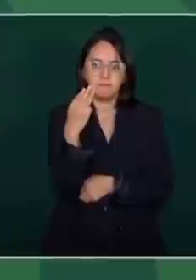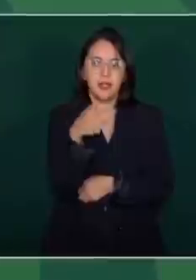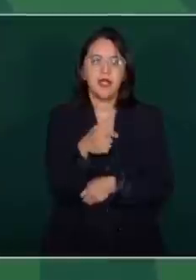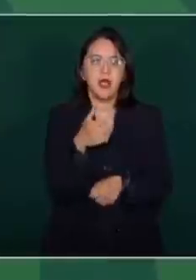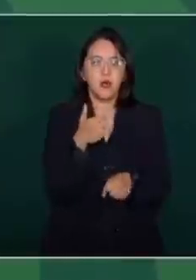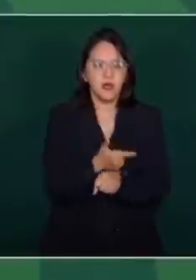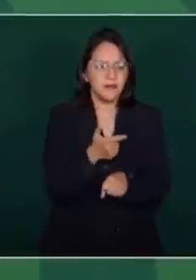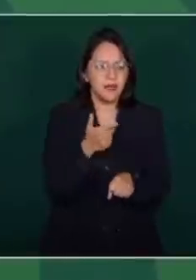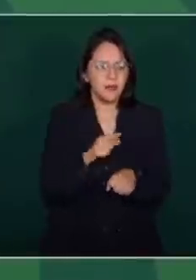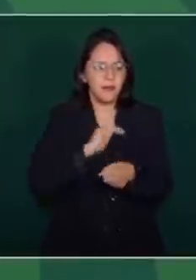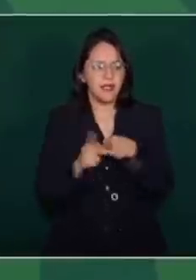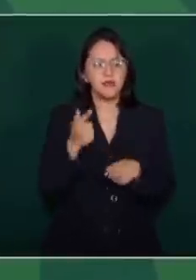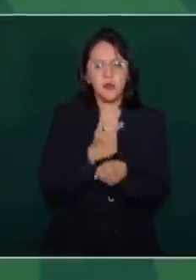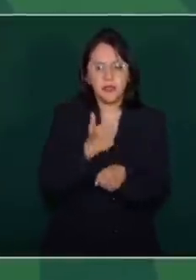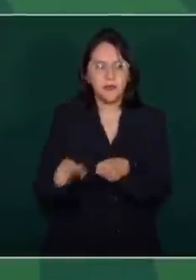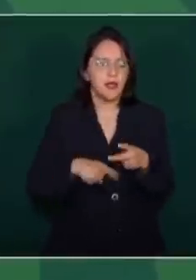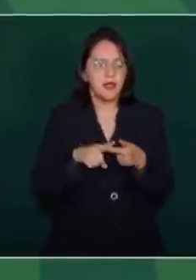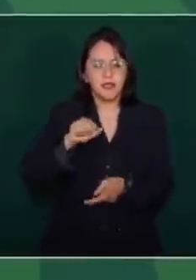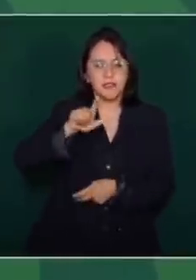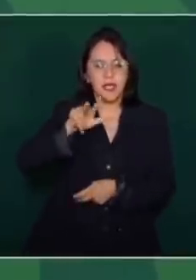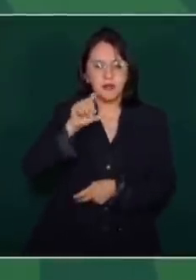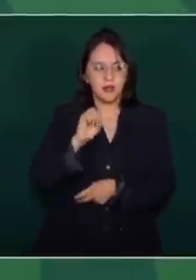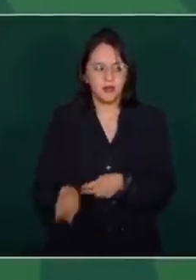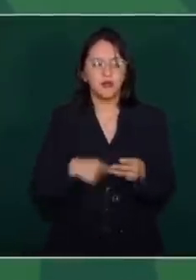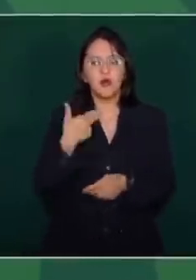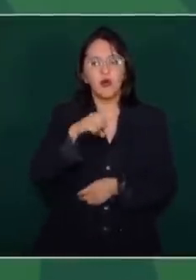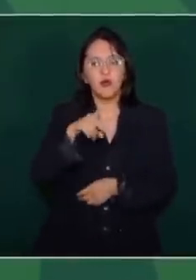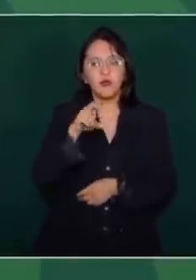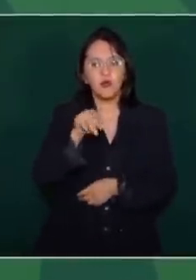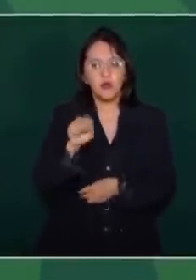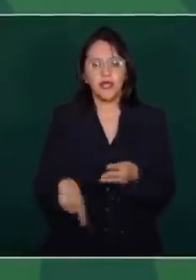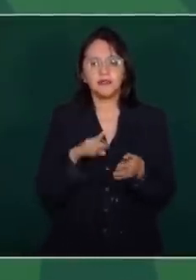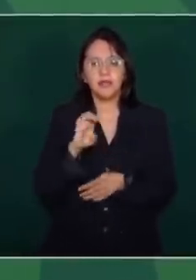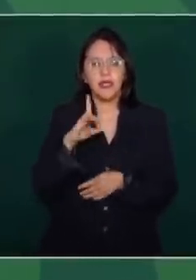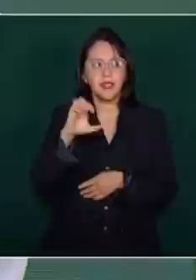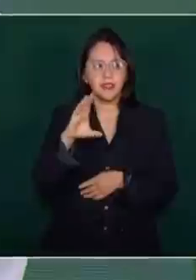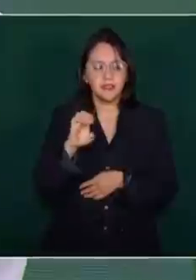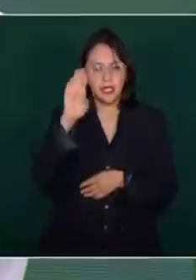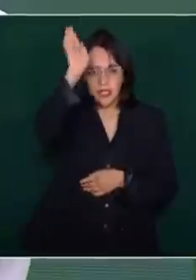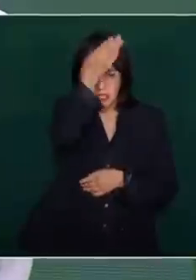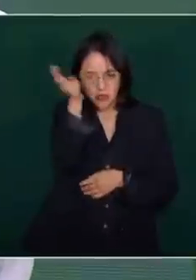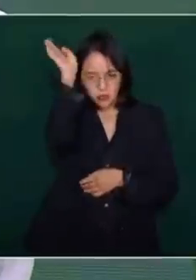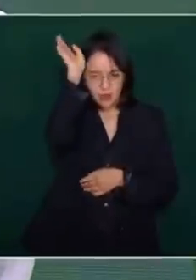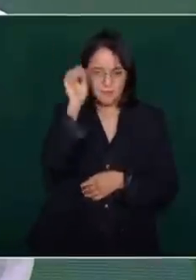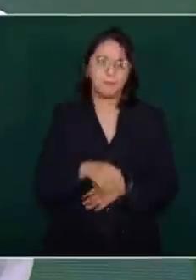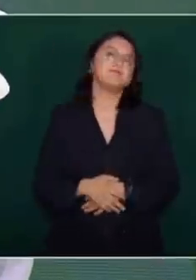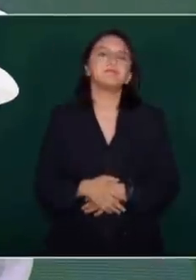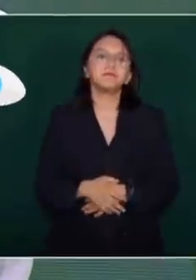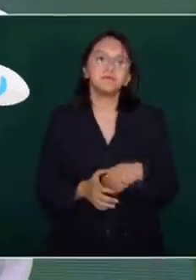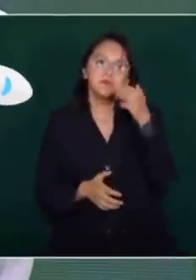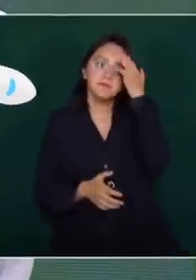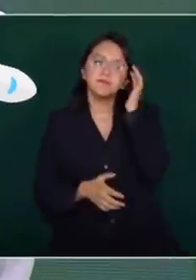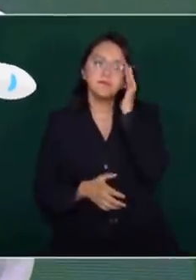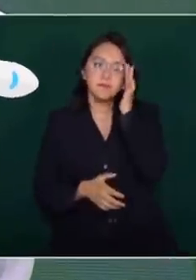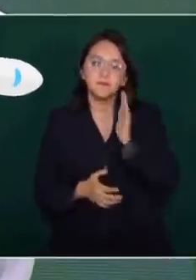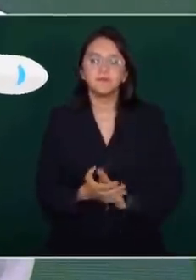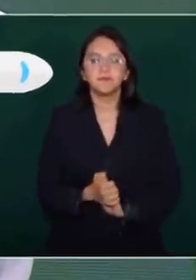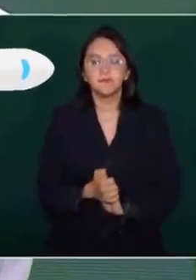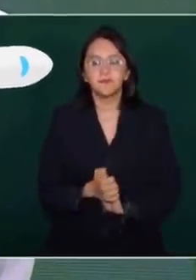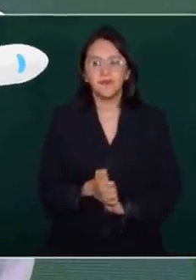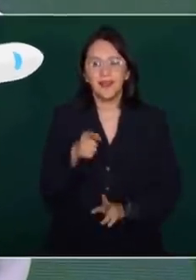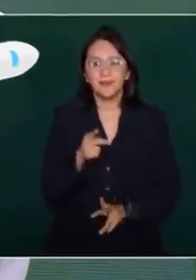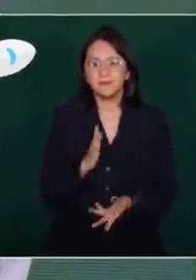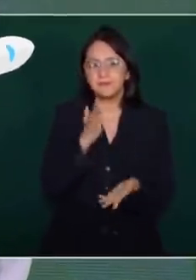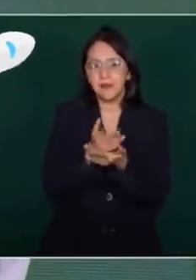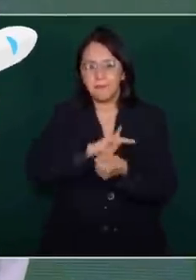Guatemala, Salvador, Honduras, Belice y Cuba. ¿Vamos a hacer un vuelo comercial? Estar en